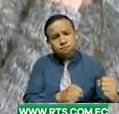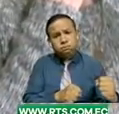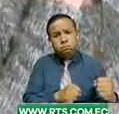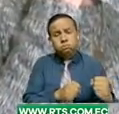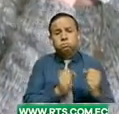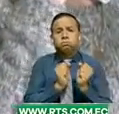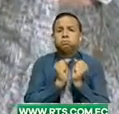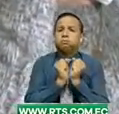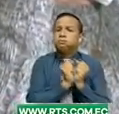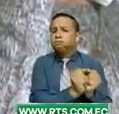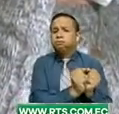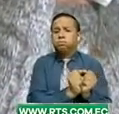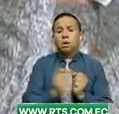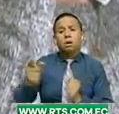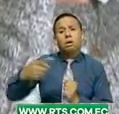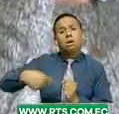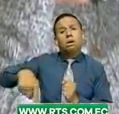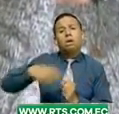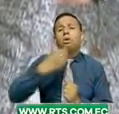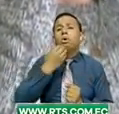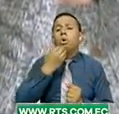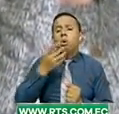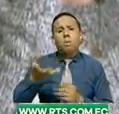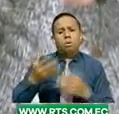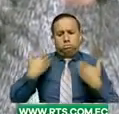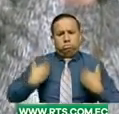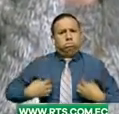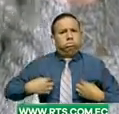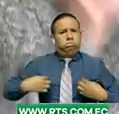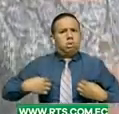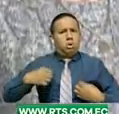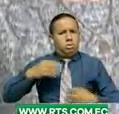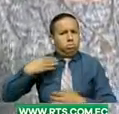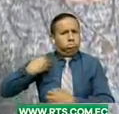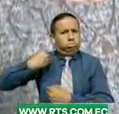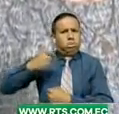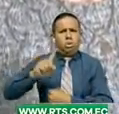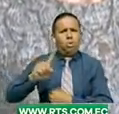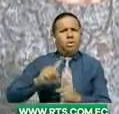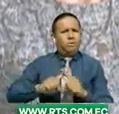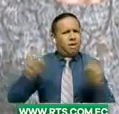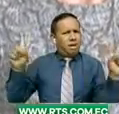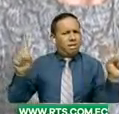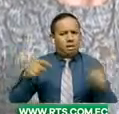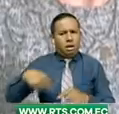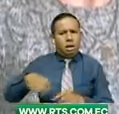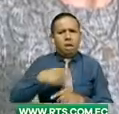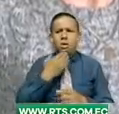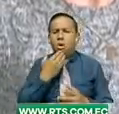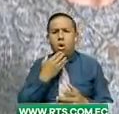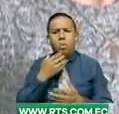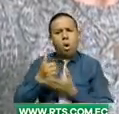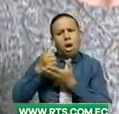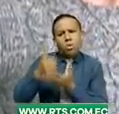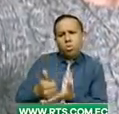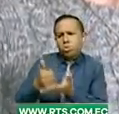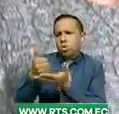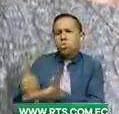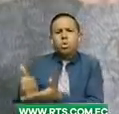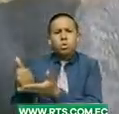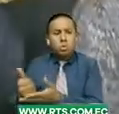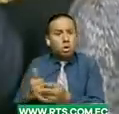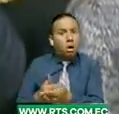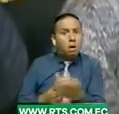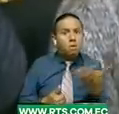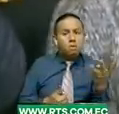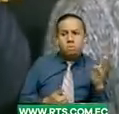de civil haciendo actividades logísticas para alimentar al personal de su unidad y fueron retenidos